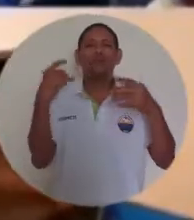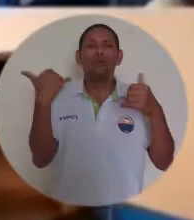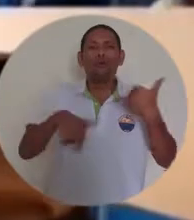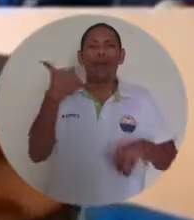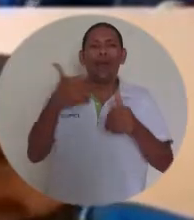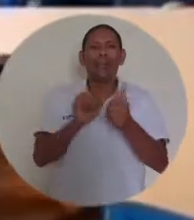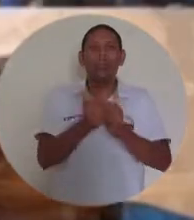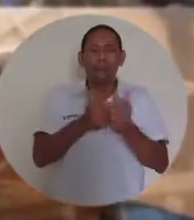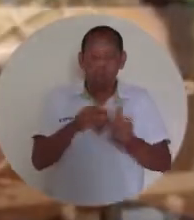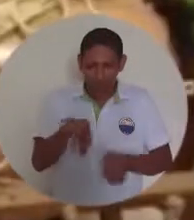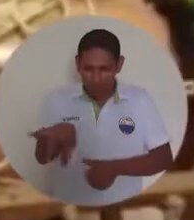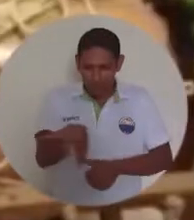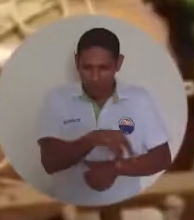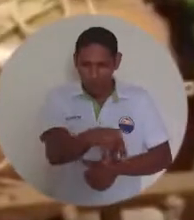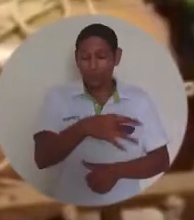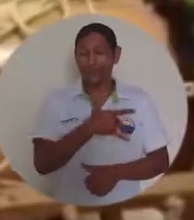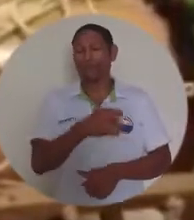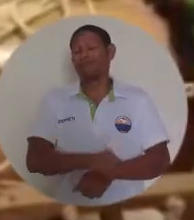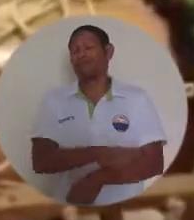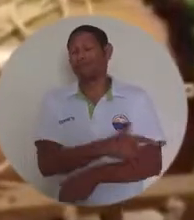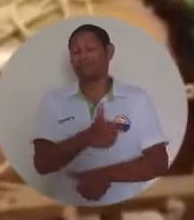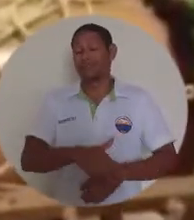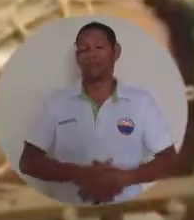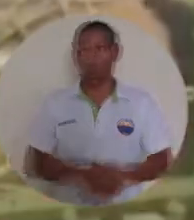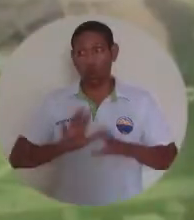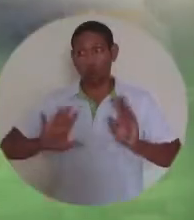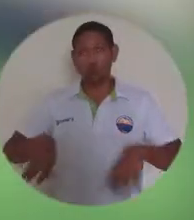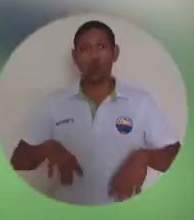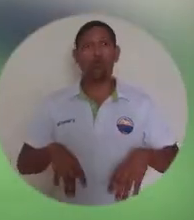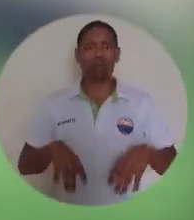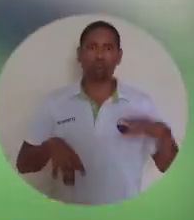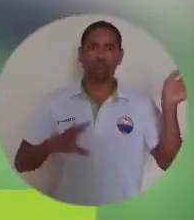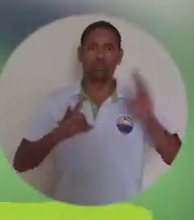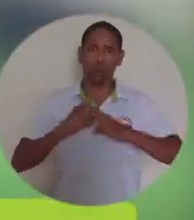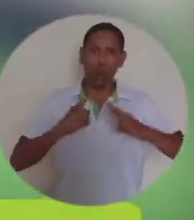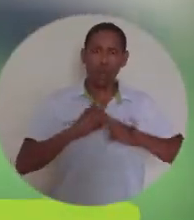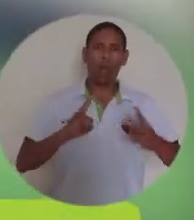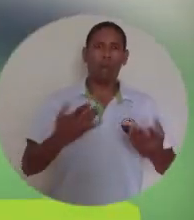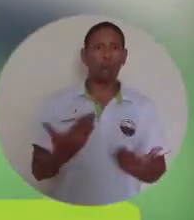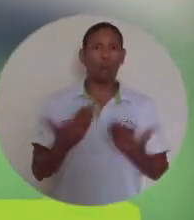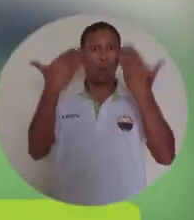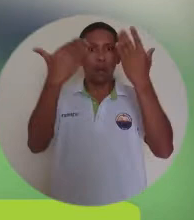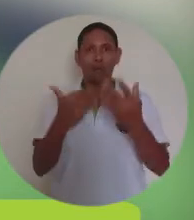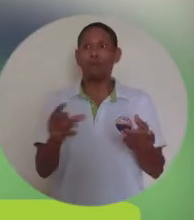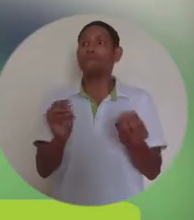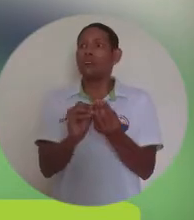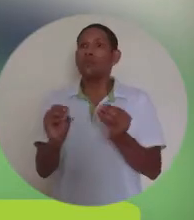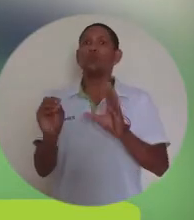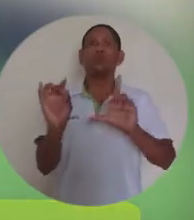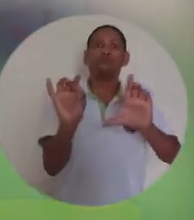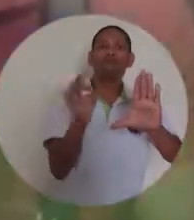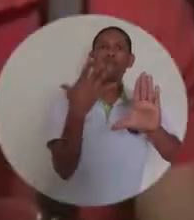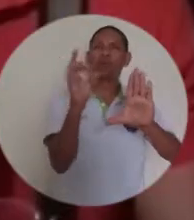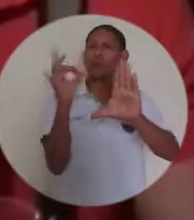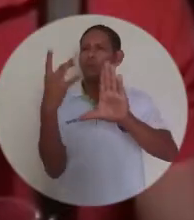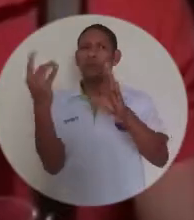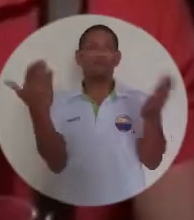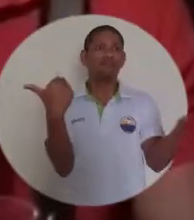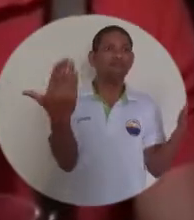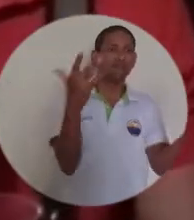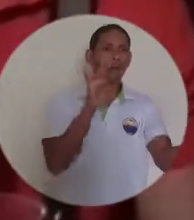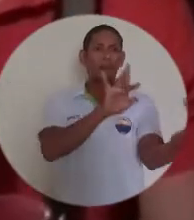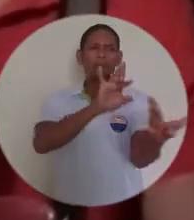donde la experiencia ha sido totalmente gratificante. La intervención de la universidad por querer promover este tipo de eventos